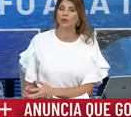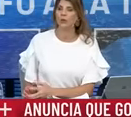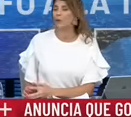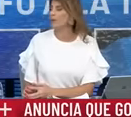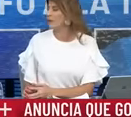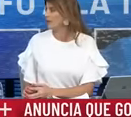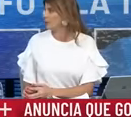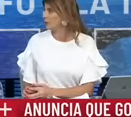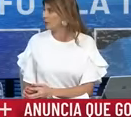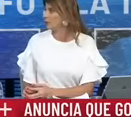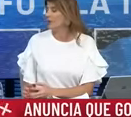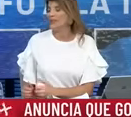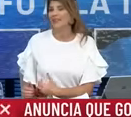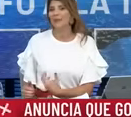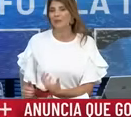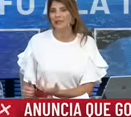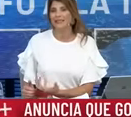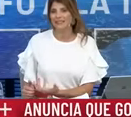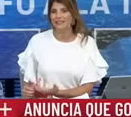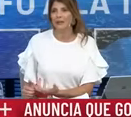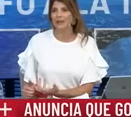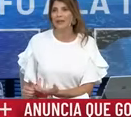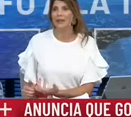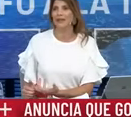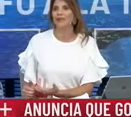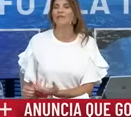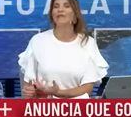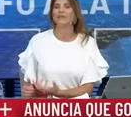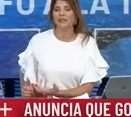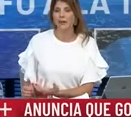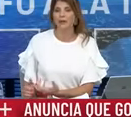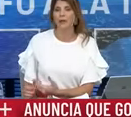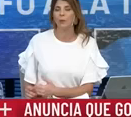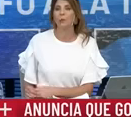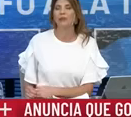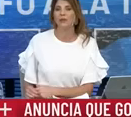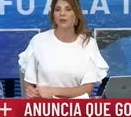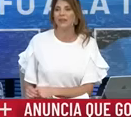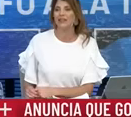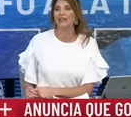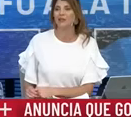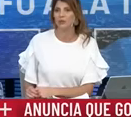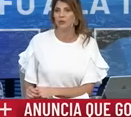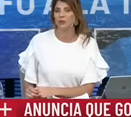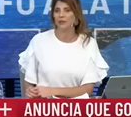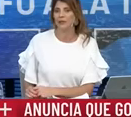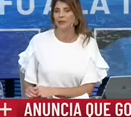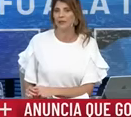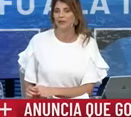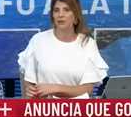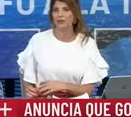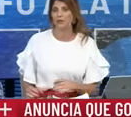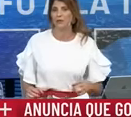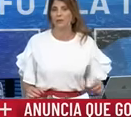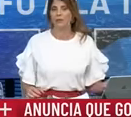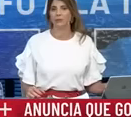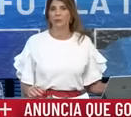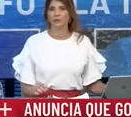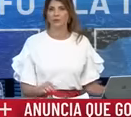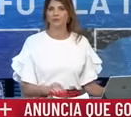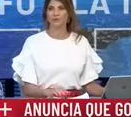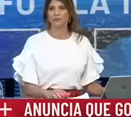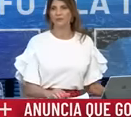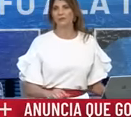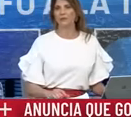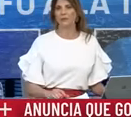en julio de 2021 y es la tercera vez que enfrentaba un pedido de destitución por parte del Congreso en Perú.